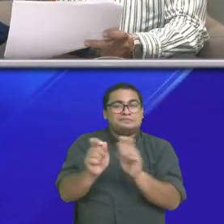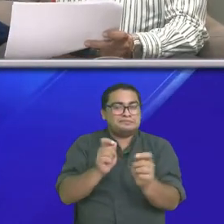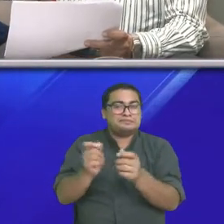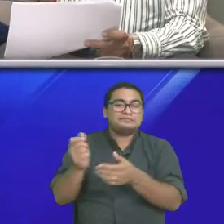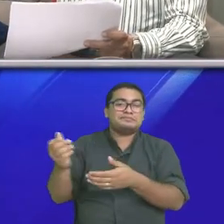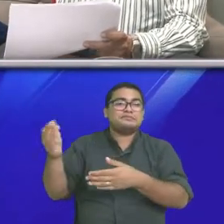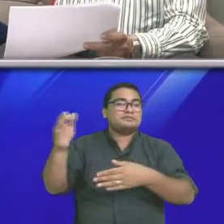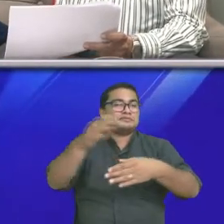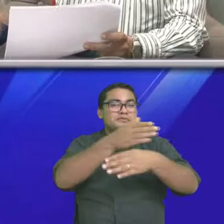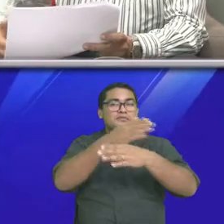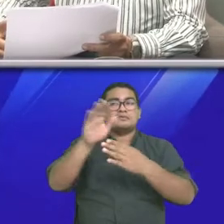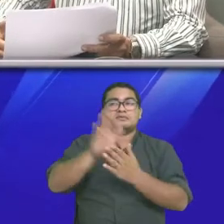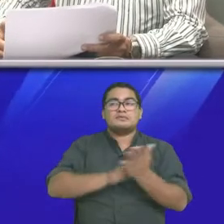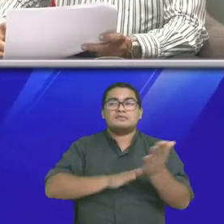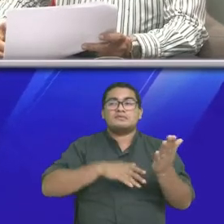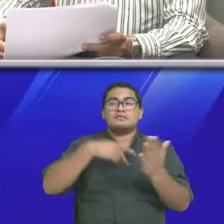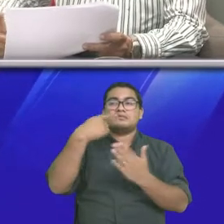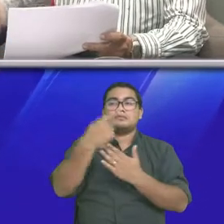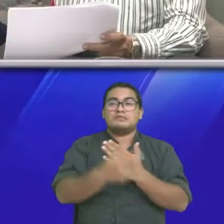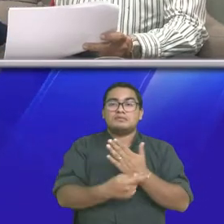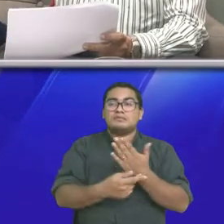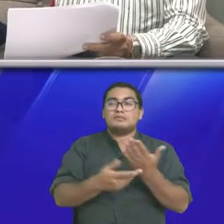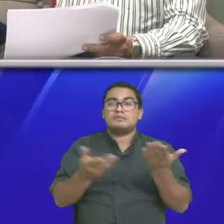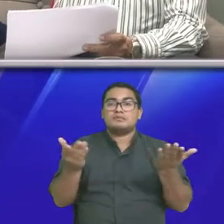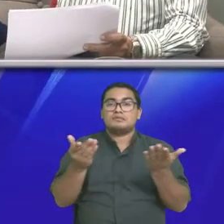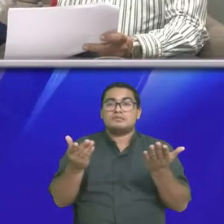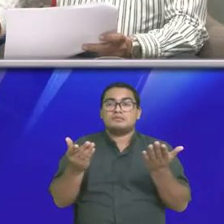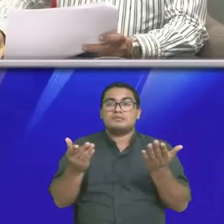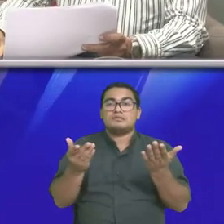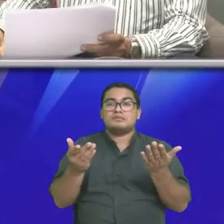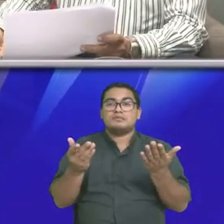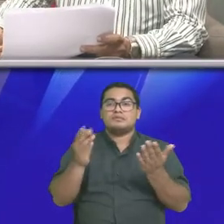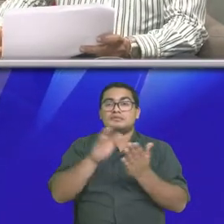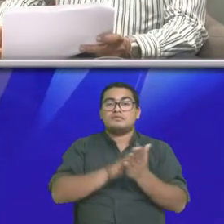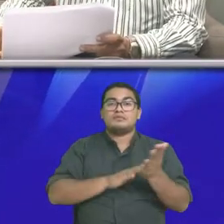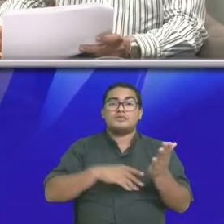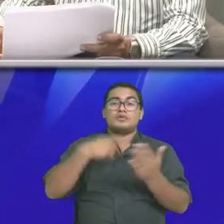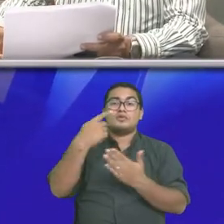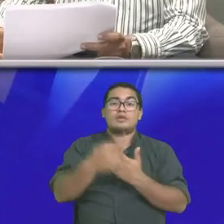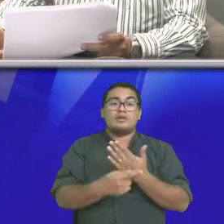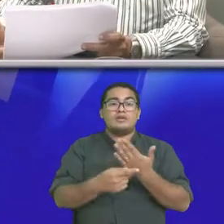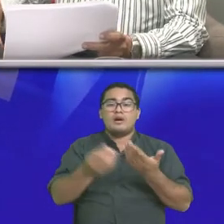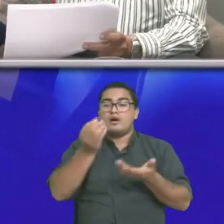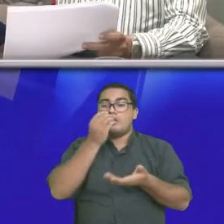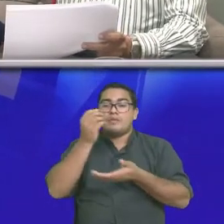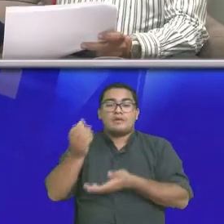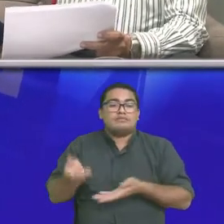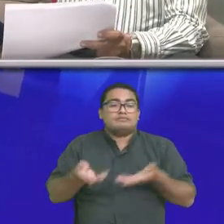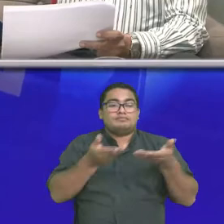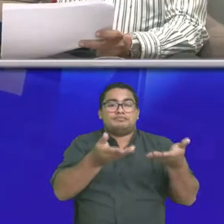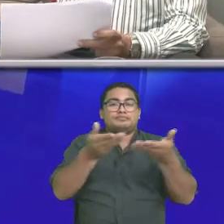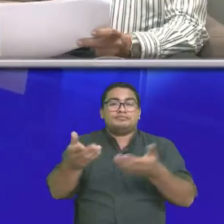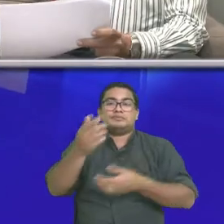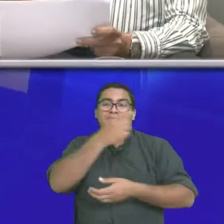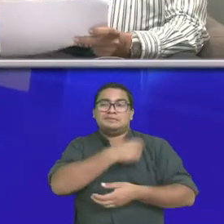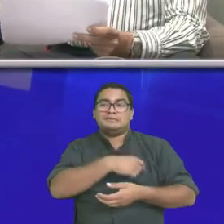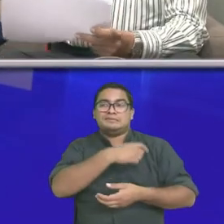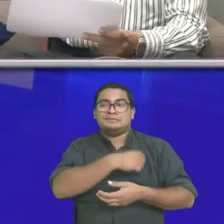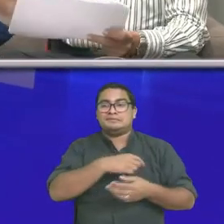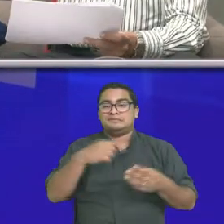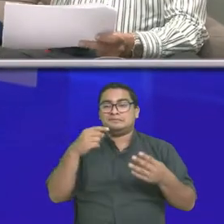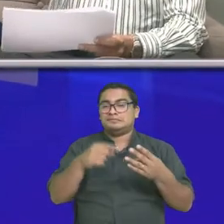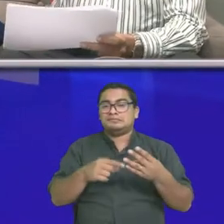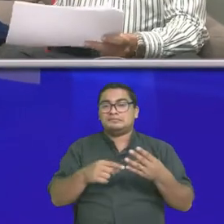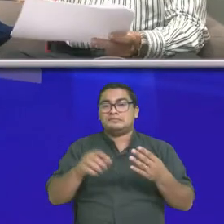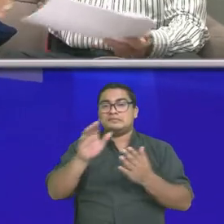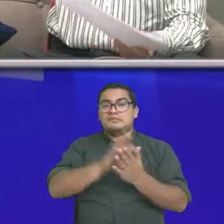es los programas de titulación urbana, el programa integral de nutrición escolar, los programas de